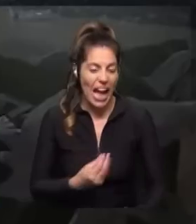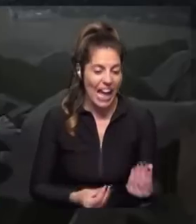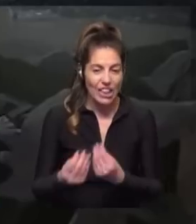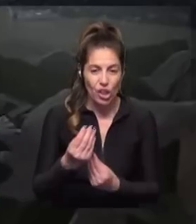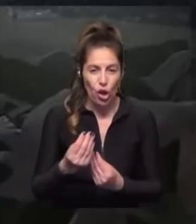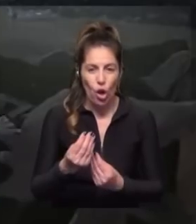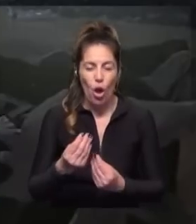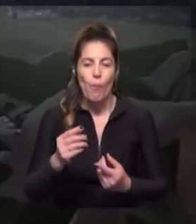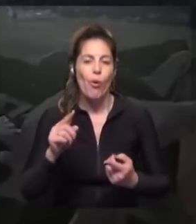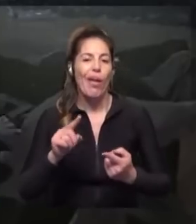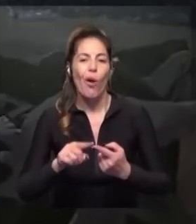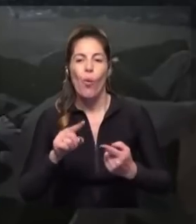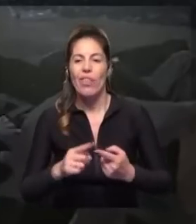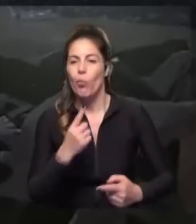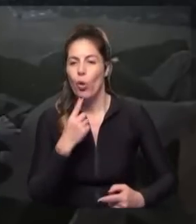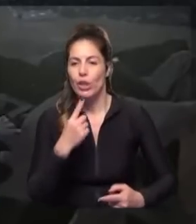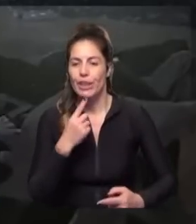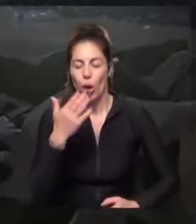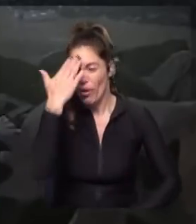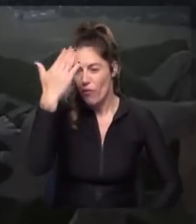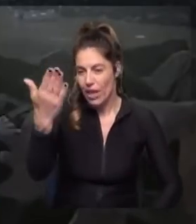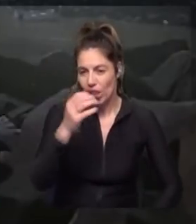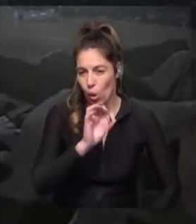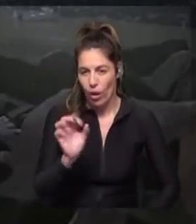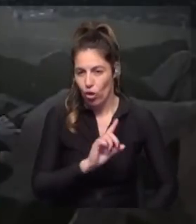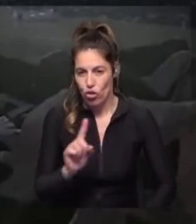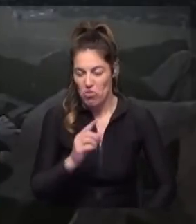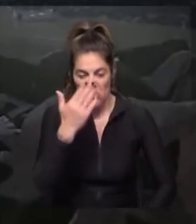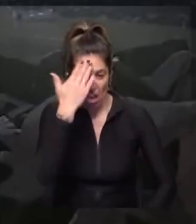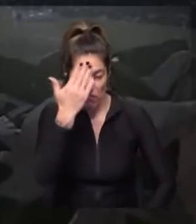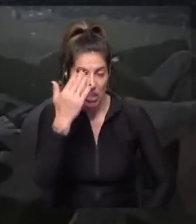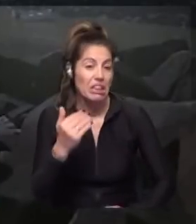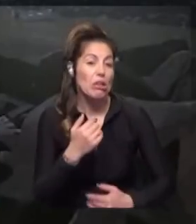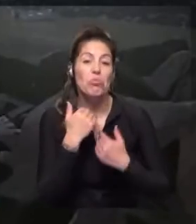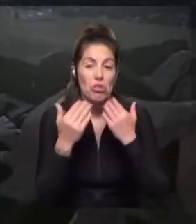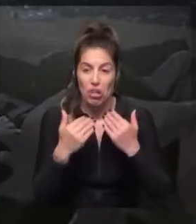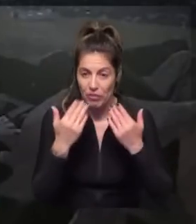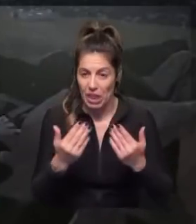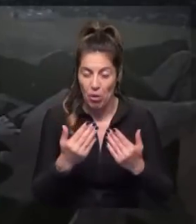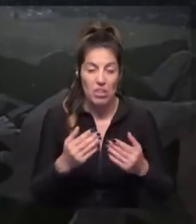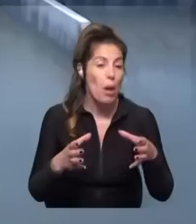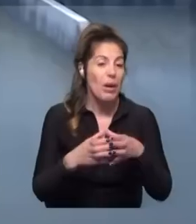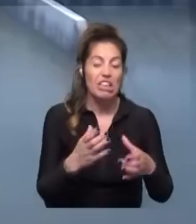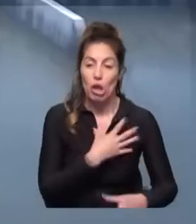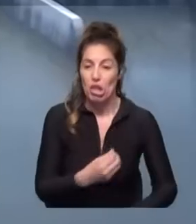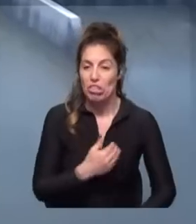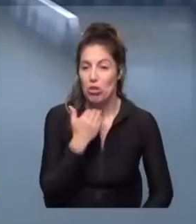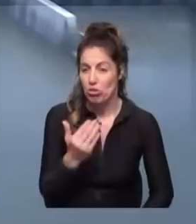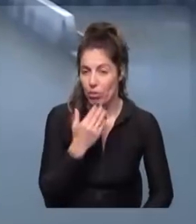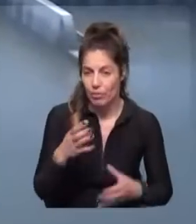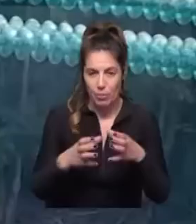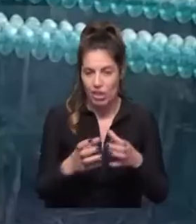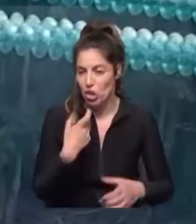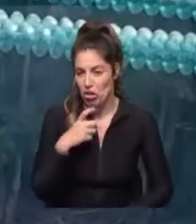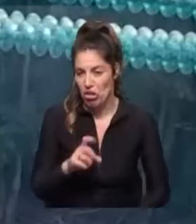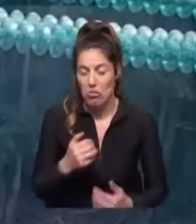de filiación del frente porque fuera del frente y tirada por el estilo si era de frente no lo sabíamos si eran del partido Nacional tampoco hiciera acordado tampoco